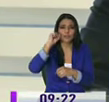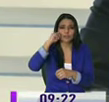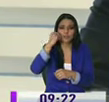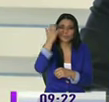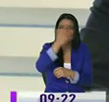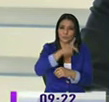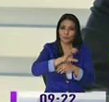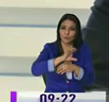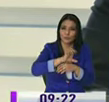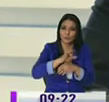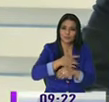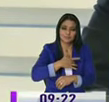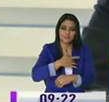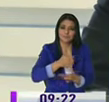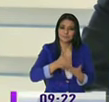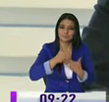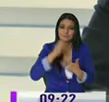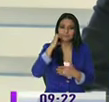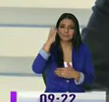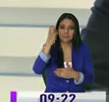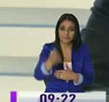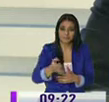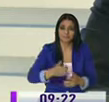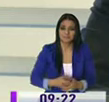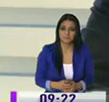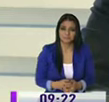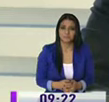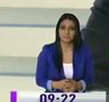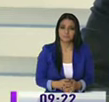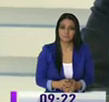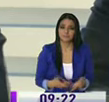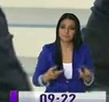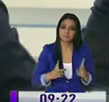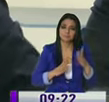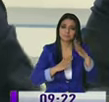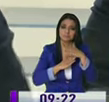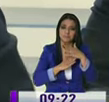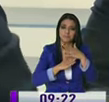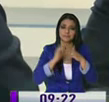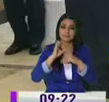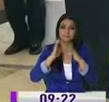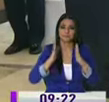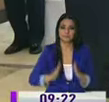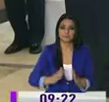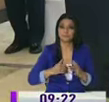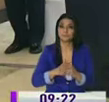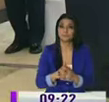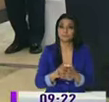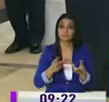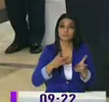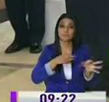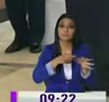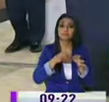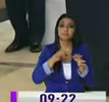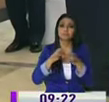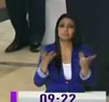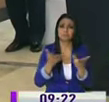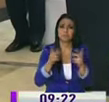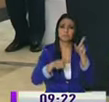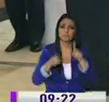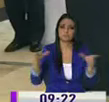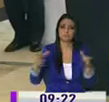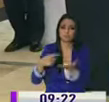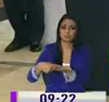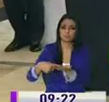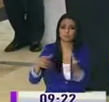pues nos llenan de esperanza y paz a los ecuatorianos explicó también que llevará a cabo algunas reuniones